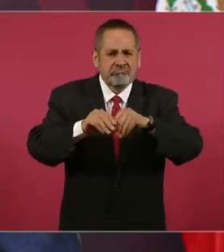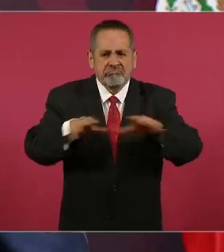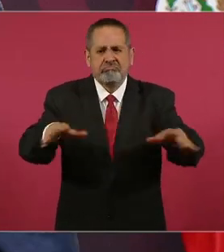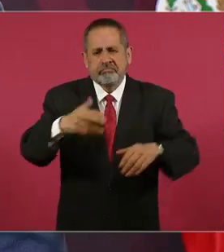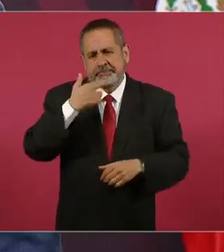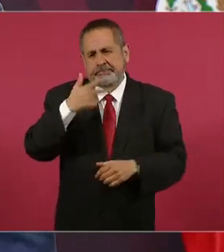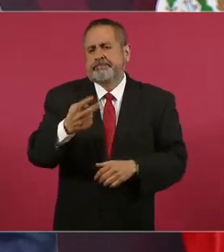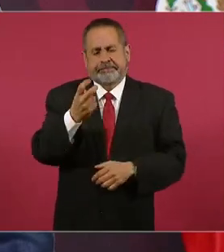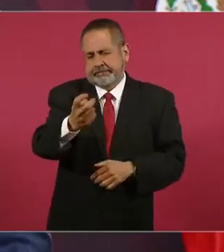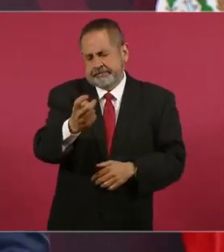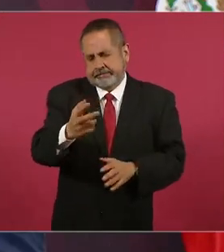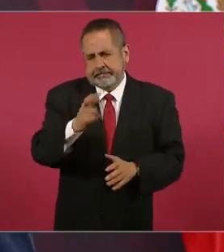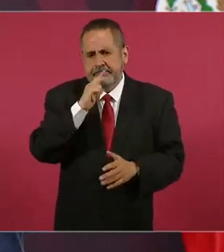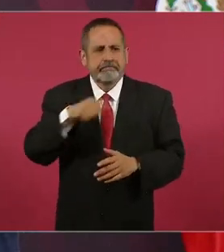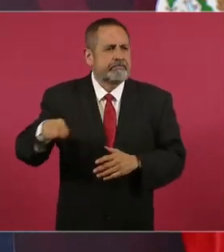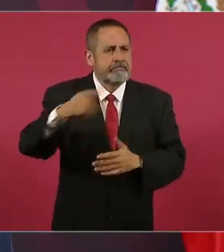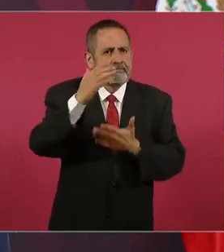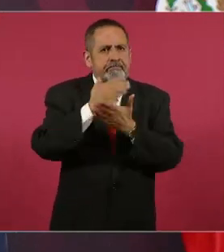porque se va